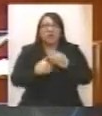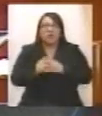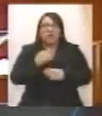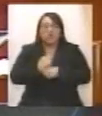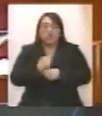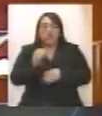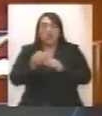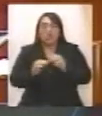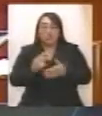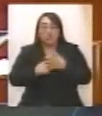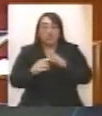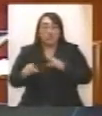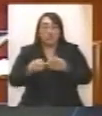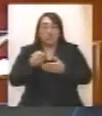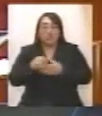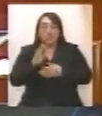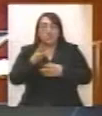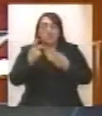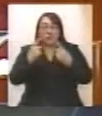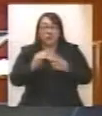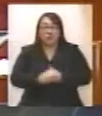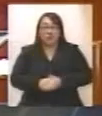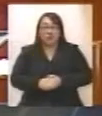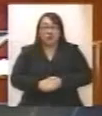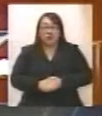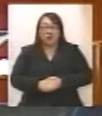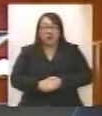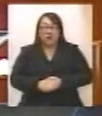beneficios y costos que se derivan de sus decisiones.